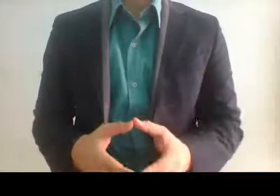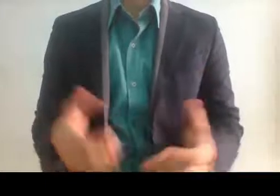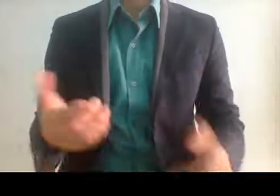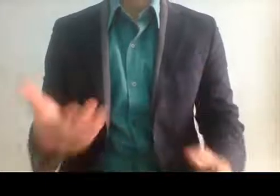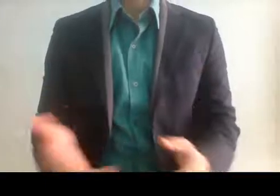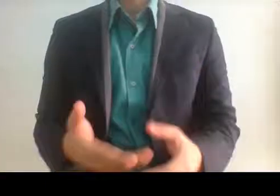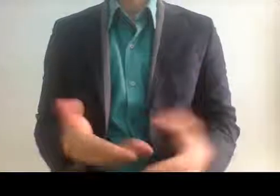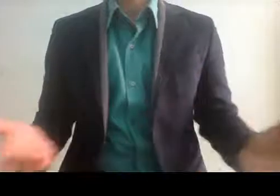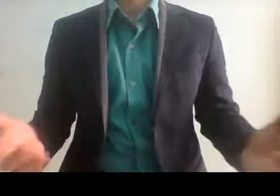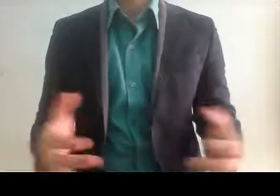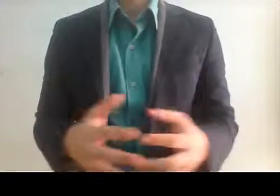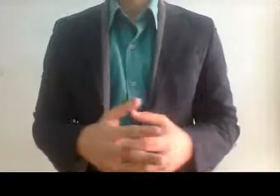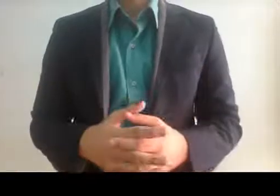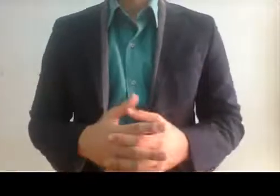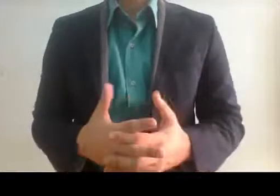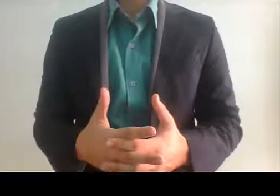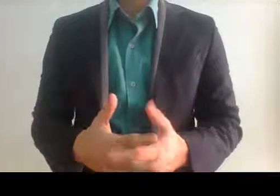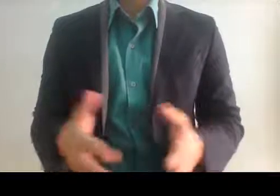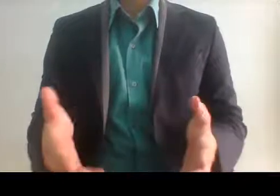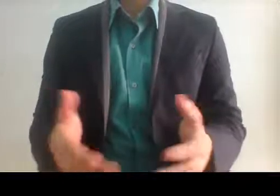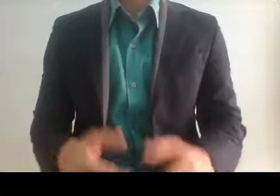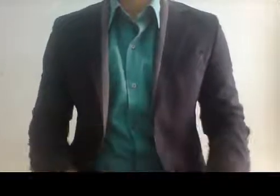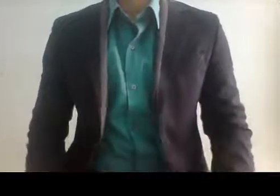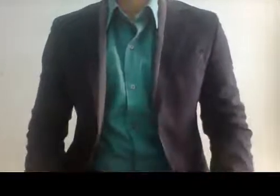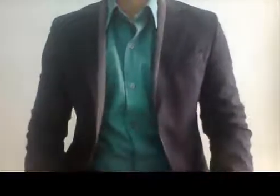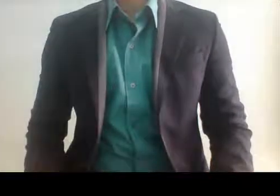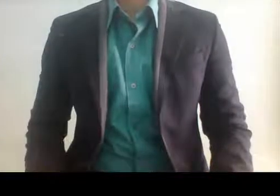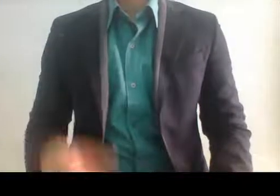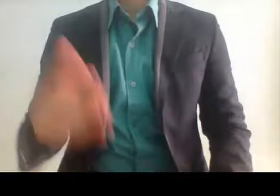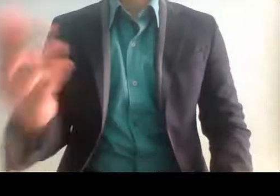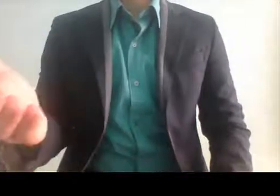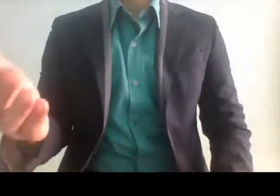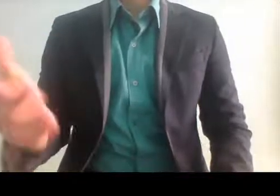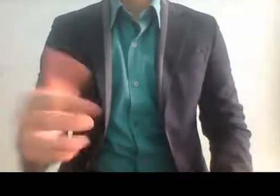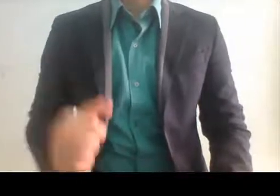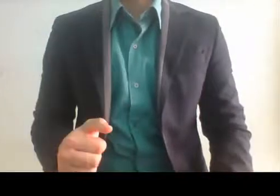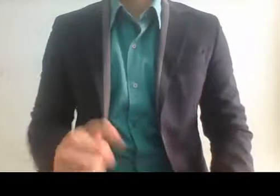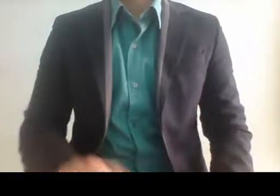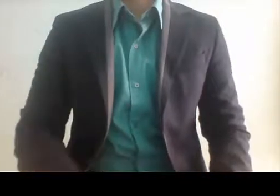agradó, me pueden dejar un like, un comentario y nada, nos veremos muy pronto en otra próxima nota y hasta luego. Adiós.